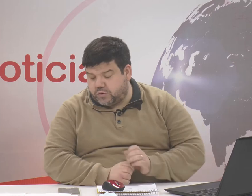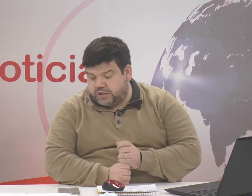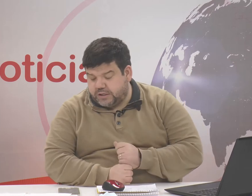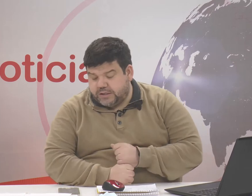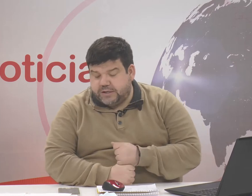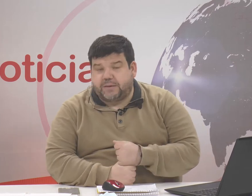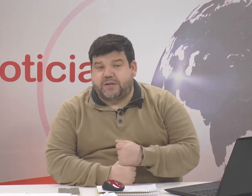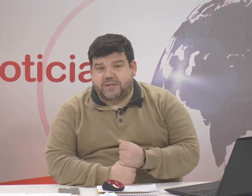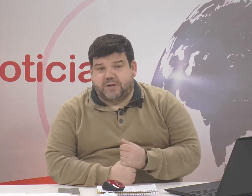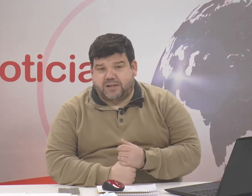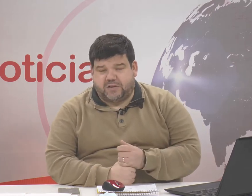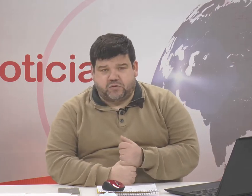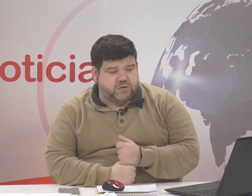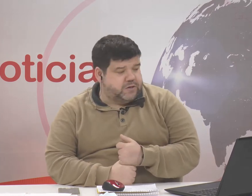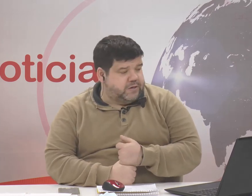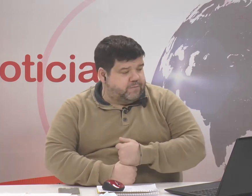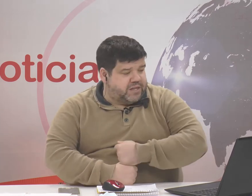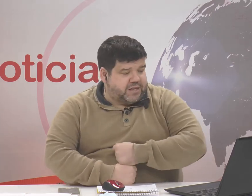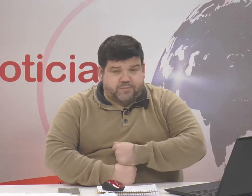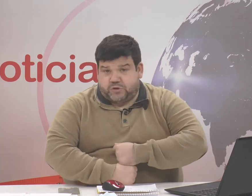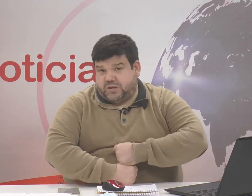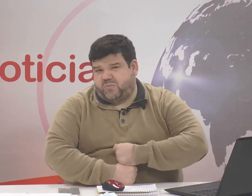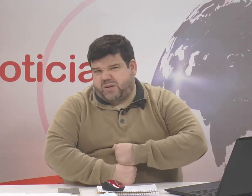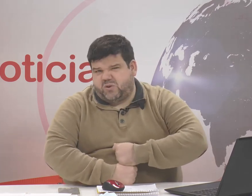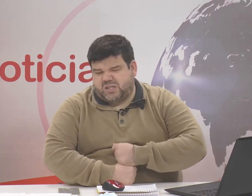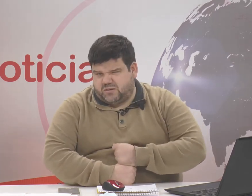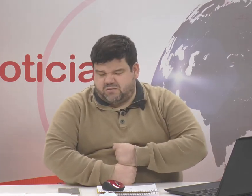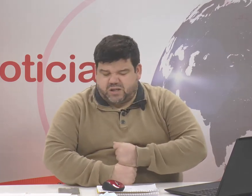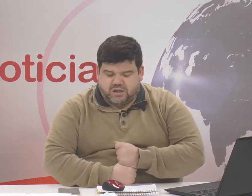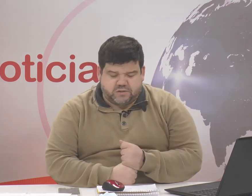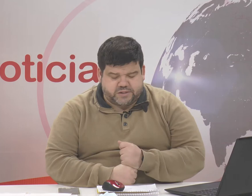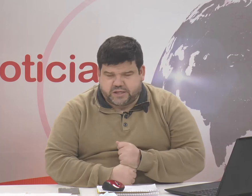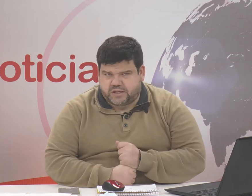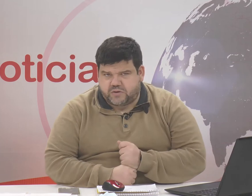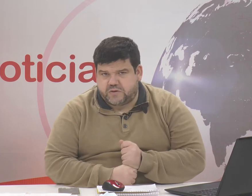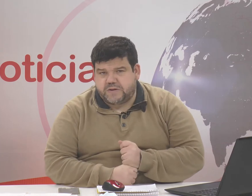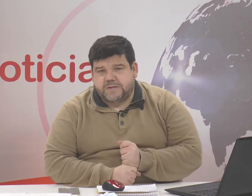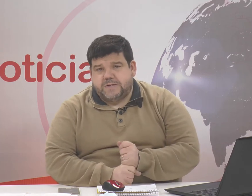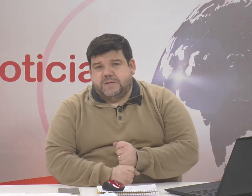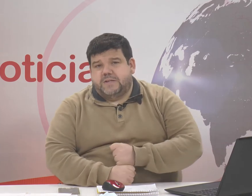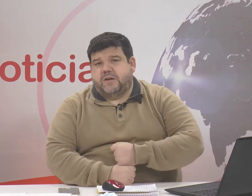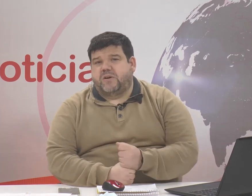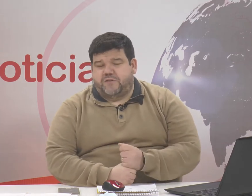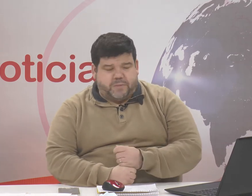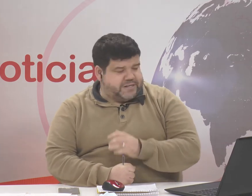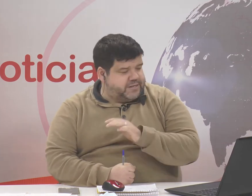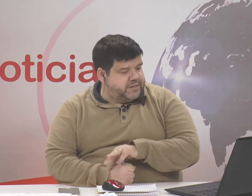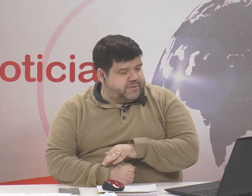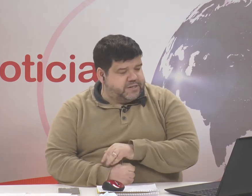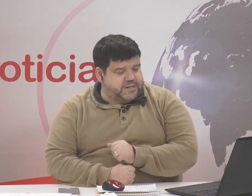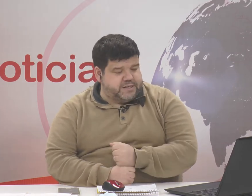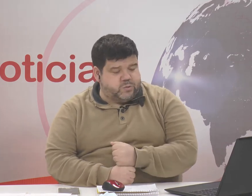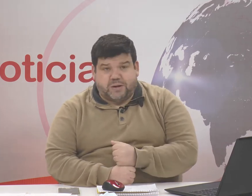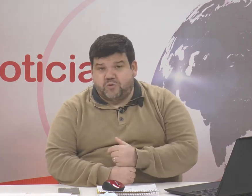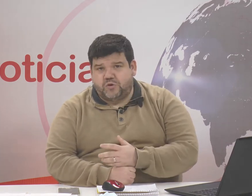en Bornos, y también se verán datos bastante positivos. Esperemos que sí, ¿verdad? Es que he estado, de alguna forma, pase, a